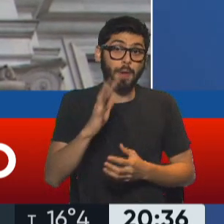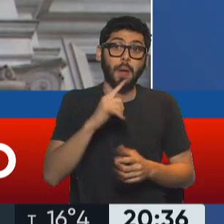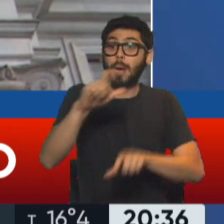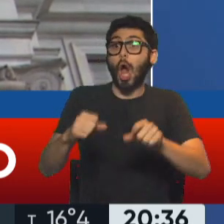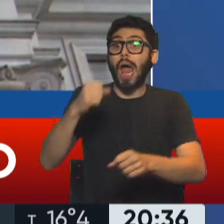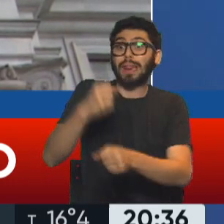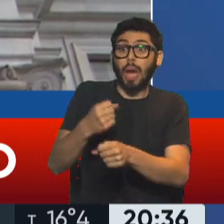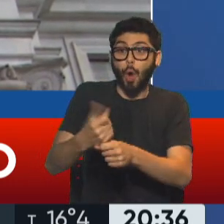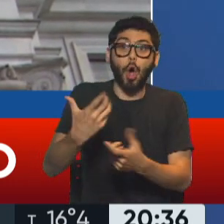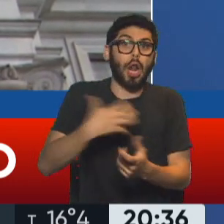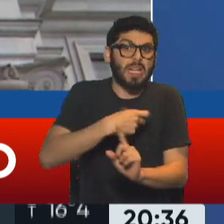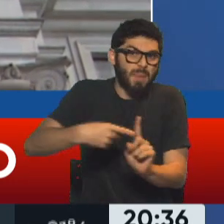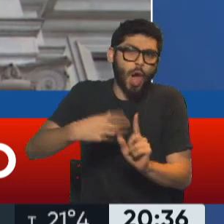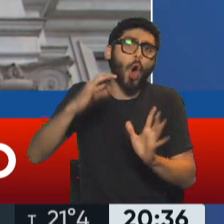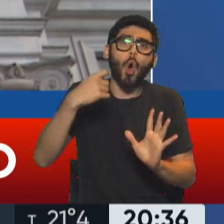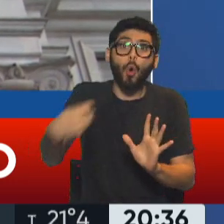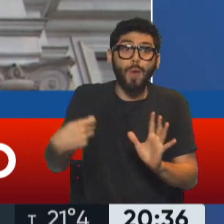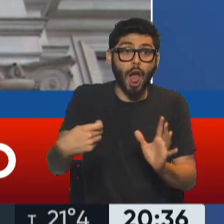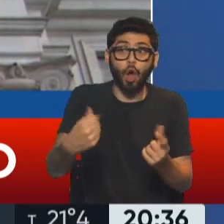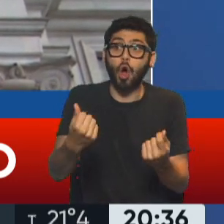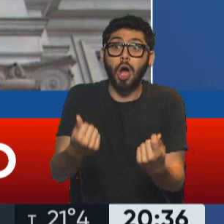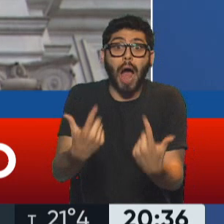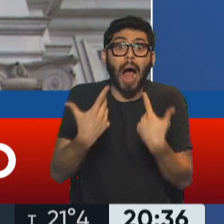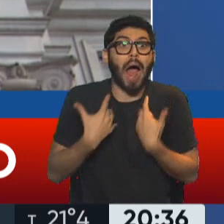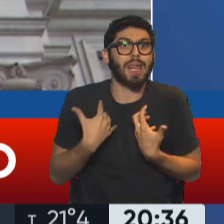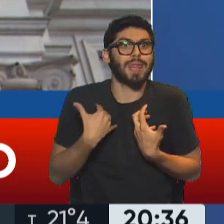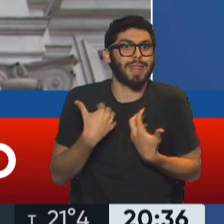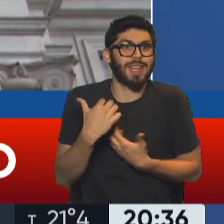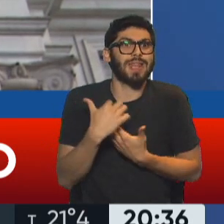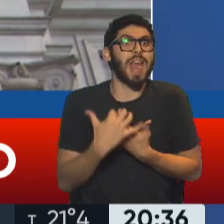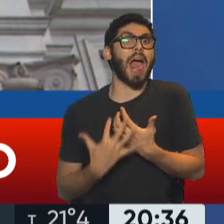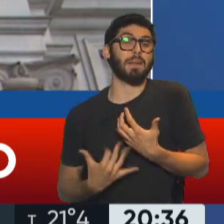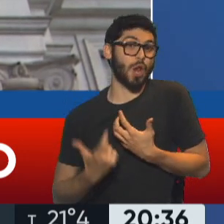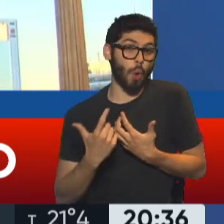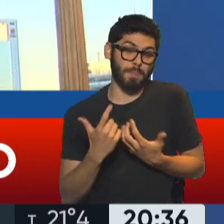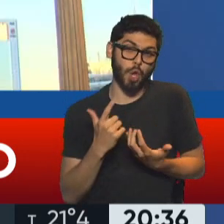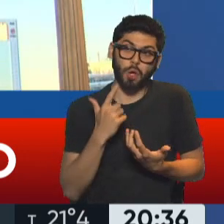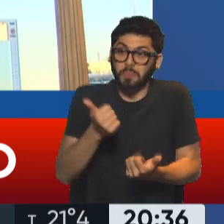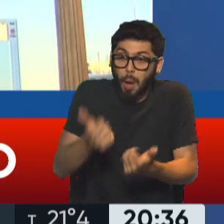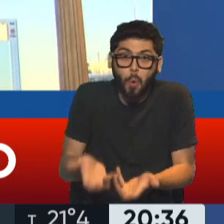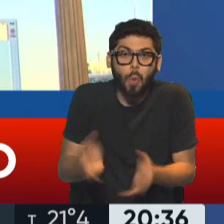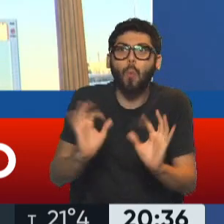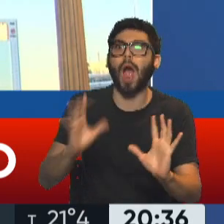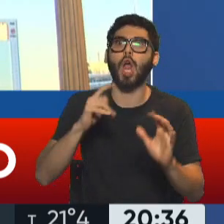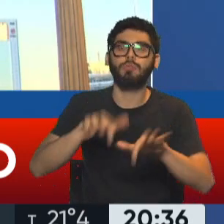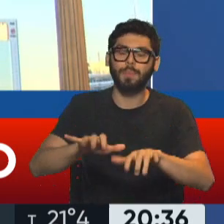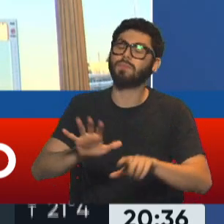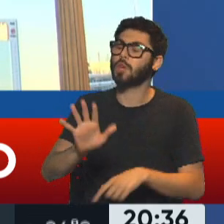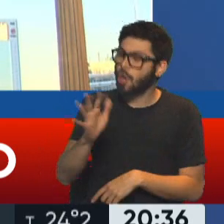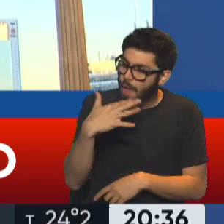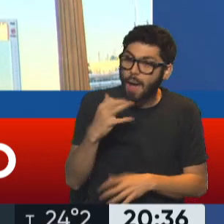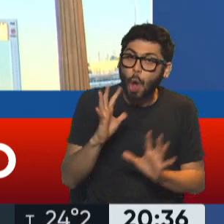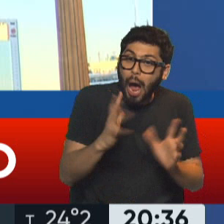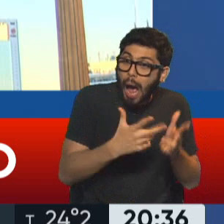trabajador, una persona de clase media, o un jubilado, tenga una computadora, tenga una tablet, o se puede ir de vacaciones. Pero Felicita, perdón, Carmelo, lo dijeron. A